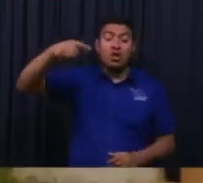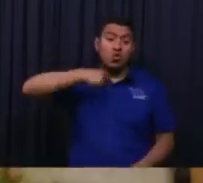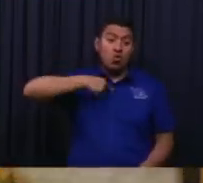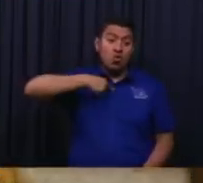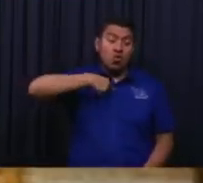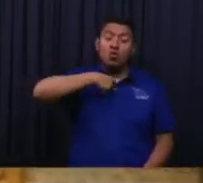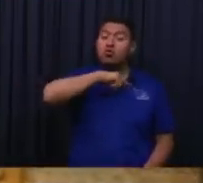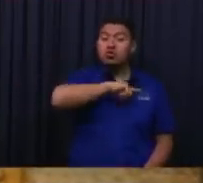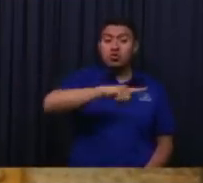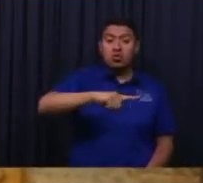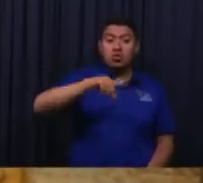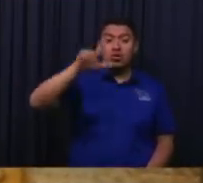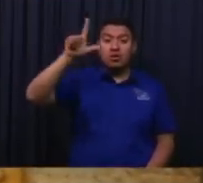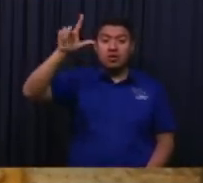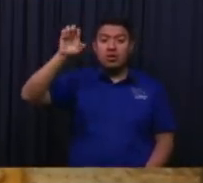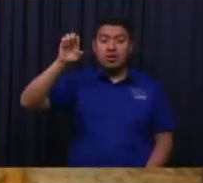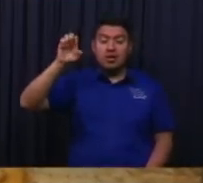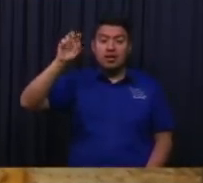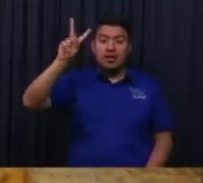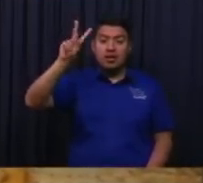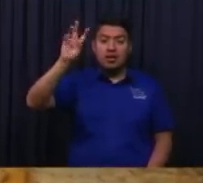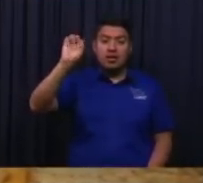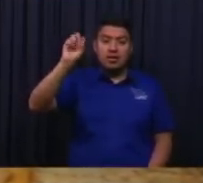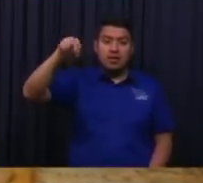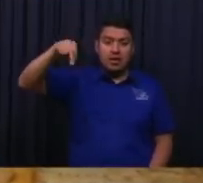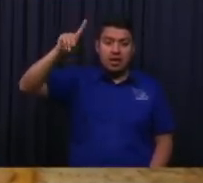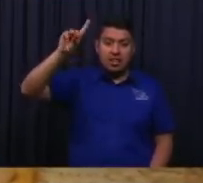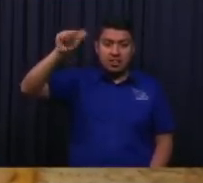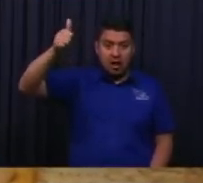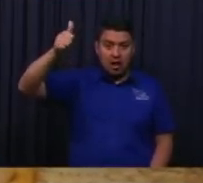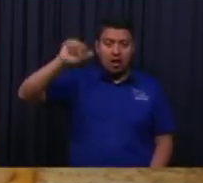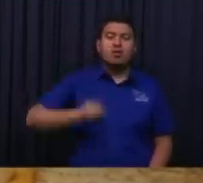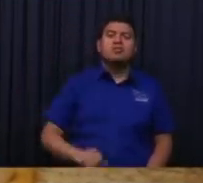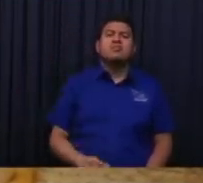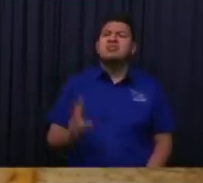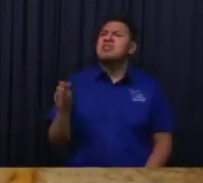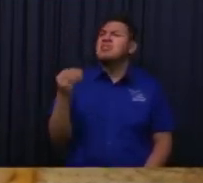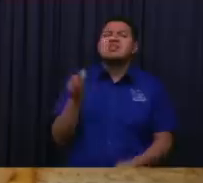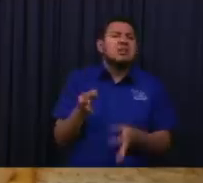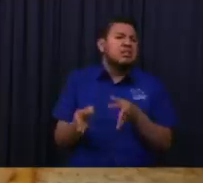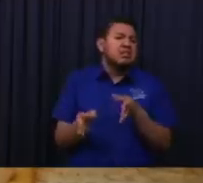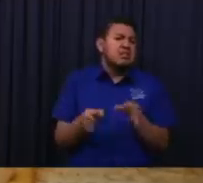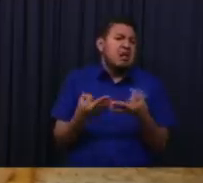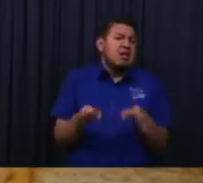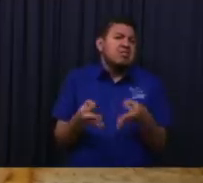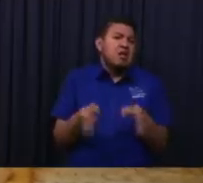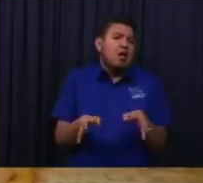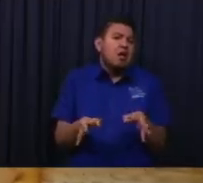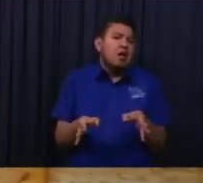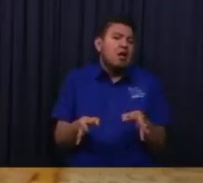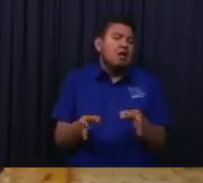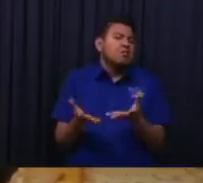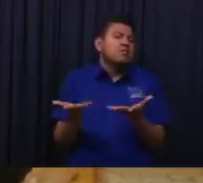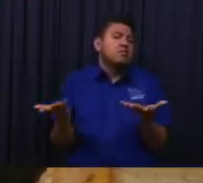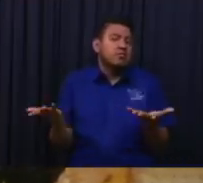¿No la vio? ¿De qué se trata? Si me puede ayudar, por favor, porque yo soy evangélico y no